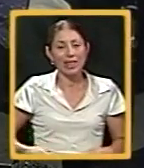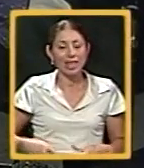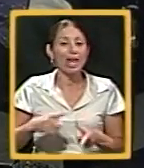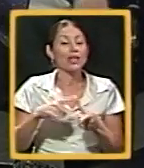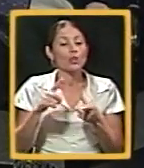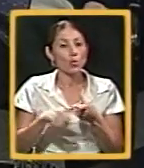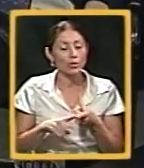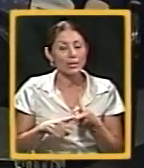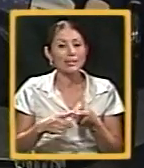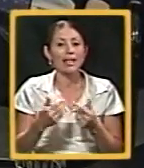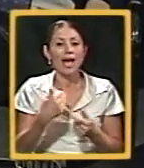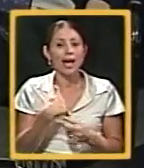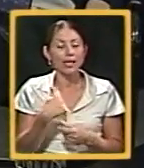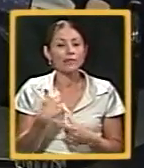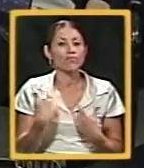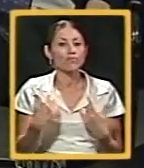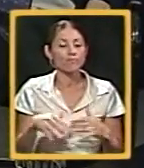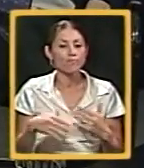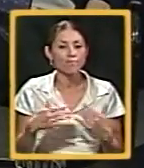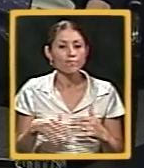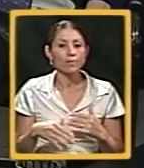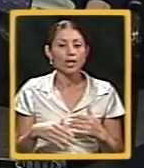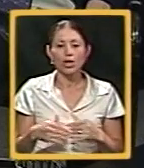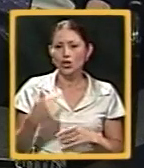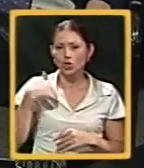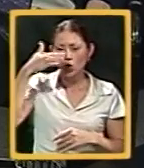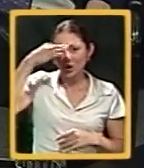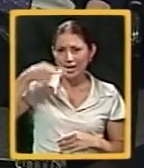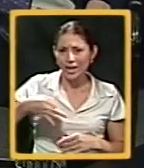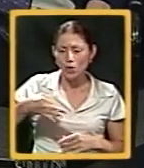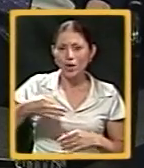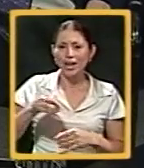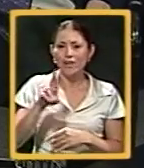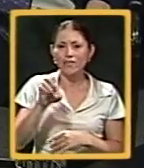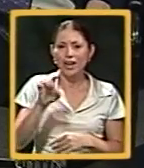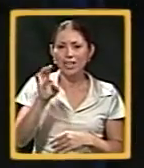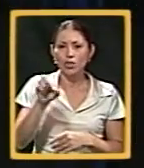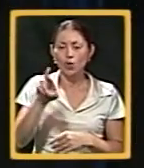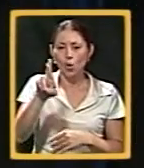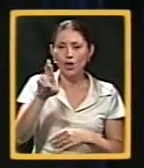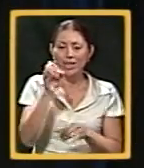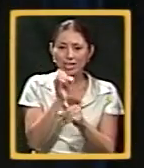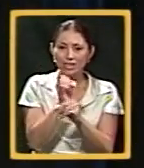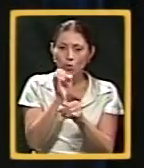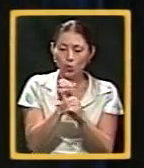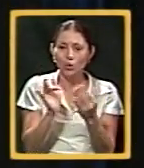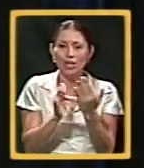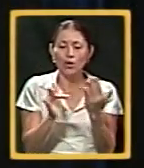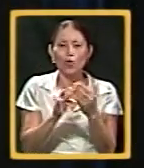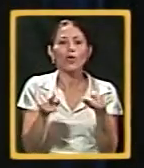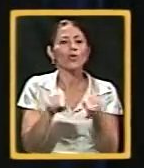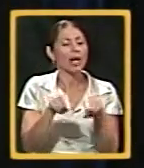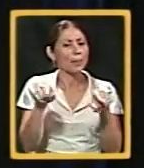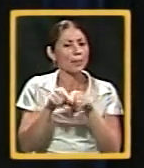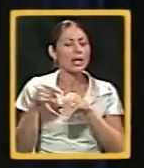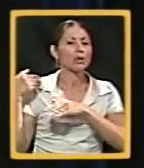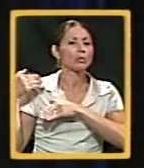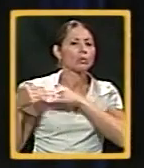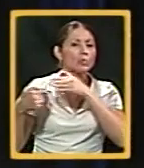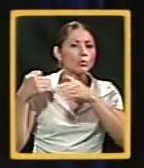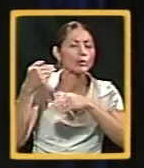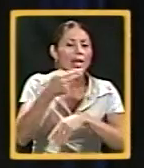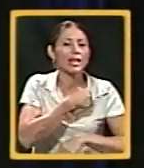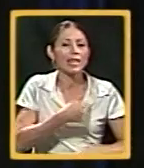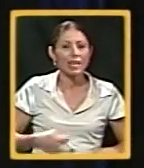hay un peso de... Yo creo que el rector del Instituto Tecnológico también tiene raíces heredianas.